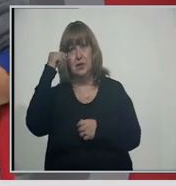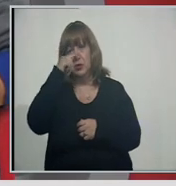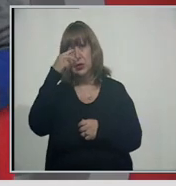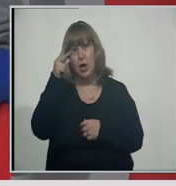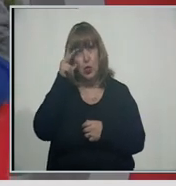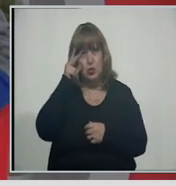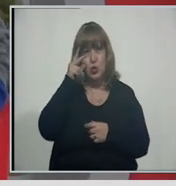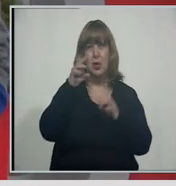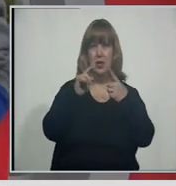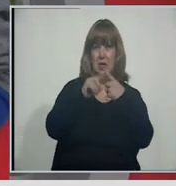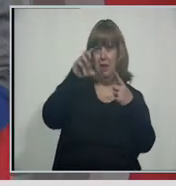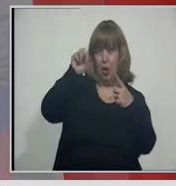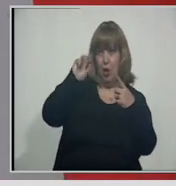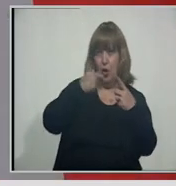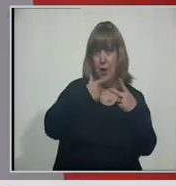cores